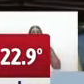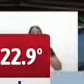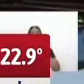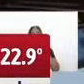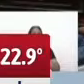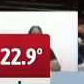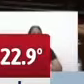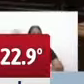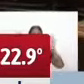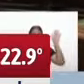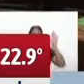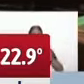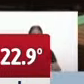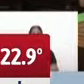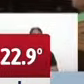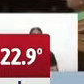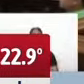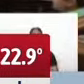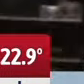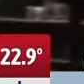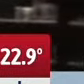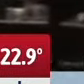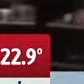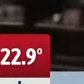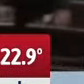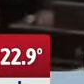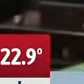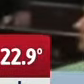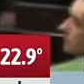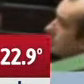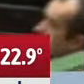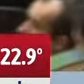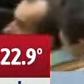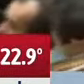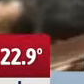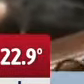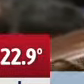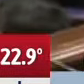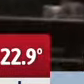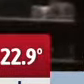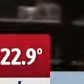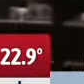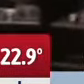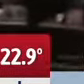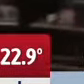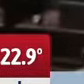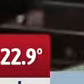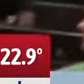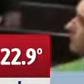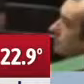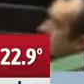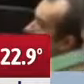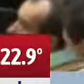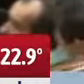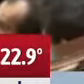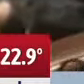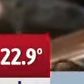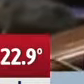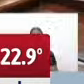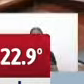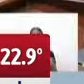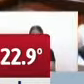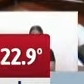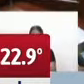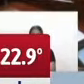cual no son los senadores y los diputados que dicen, miren, estas son las reglas que se van a fijar. Y así como pasa con las empresas, en donde